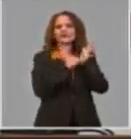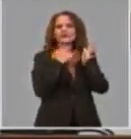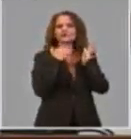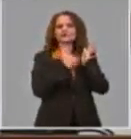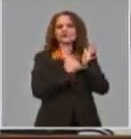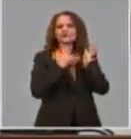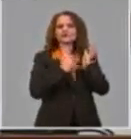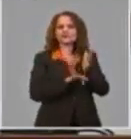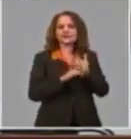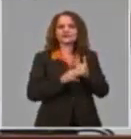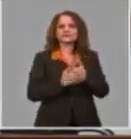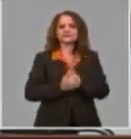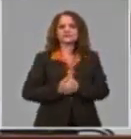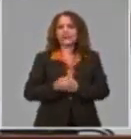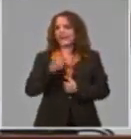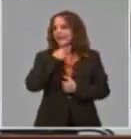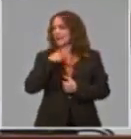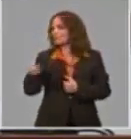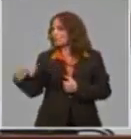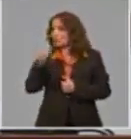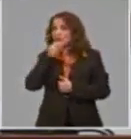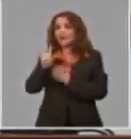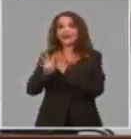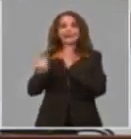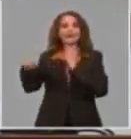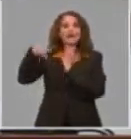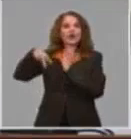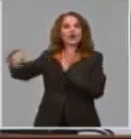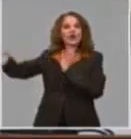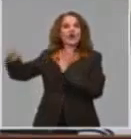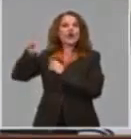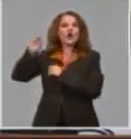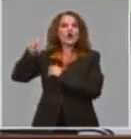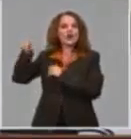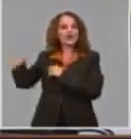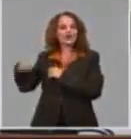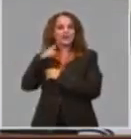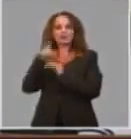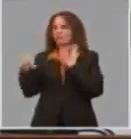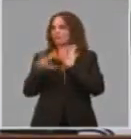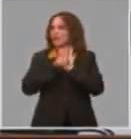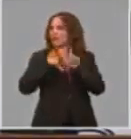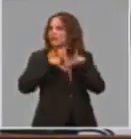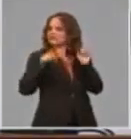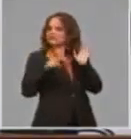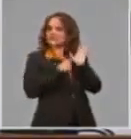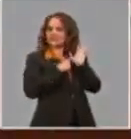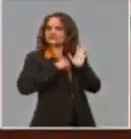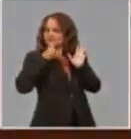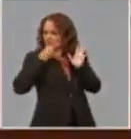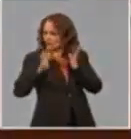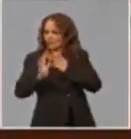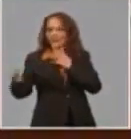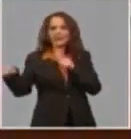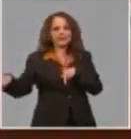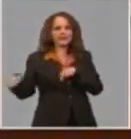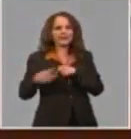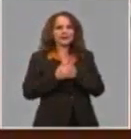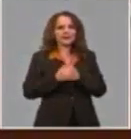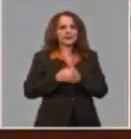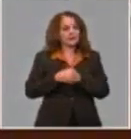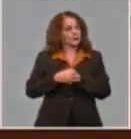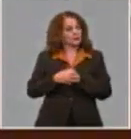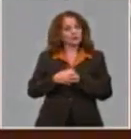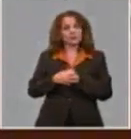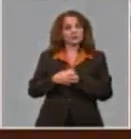formas de implementar, que pague, que saquen una licencia, que pague. No, esa no es una figura que está reconocida en nuestro sistema de comercio interior. Una cosa es